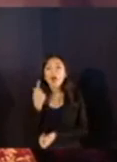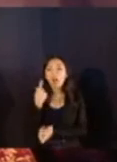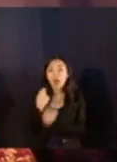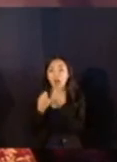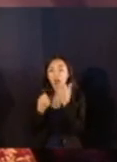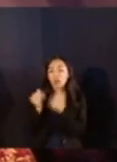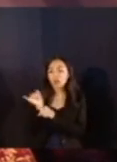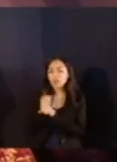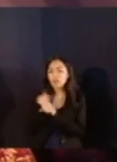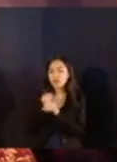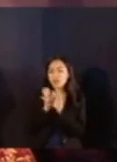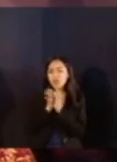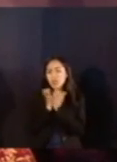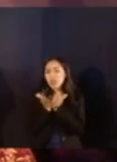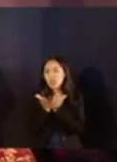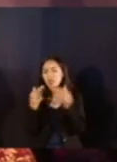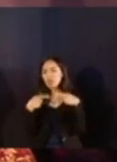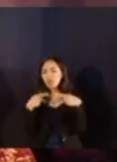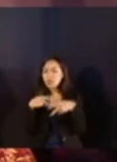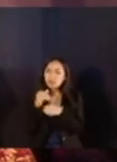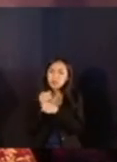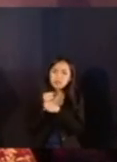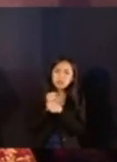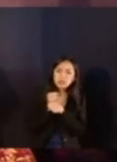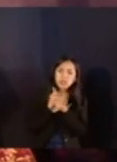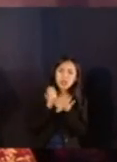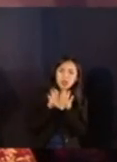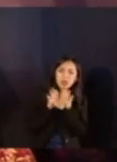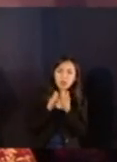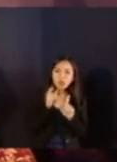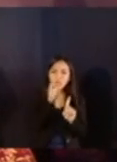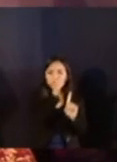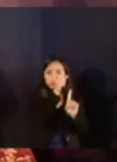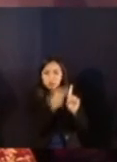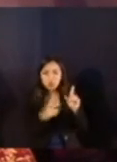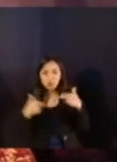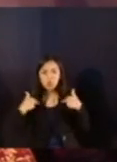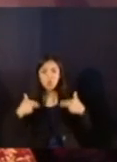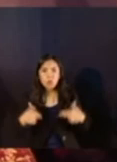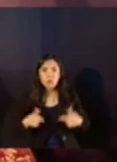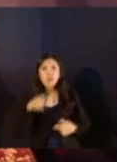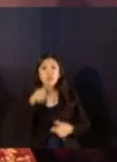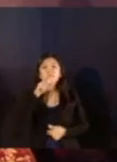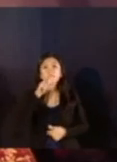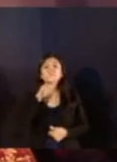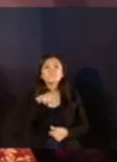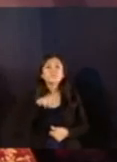muchos libros que señalan cómo la especie va a cambiar de una manera